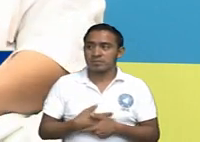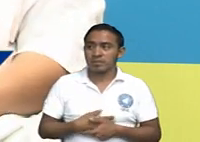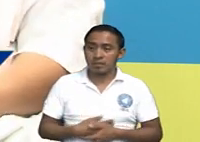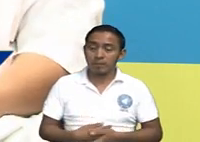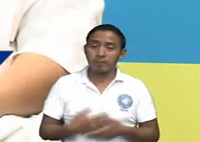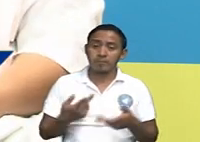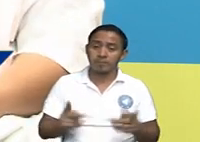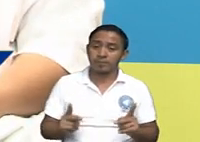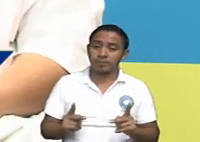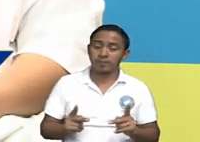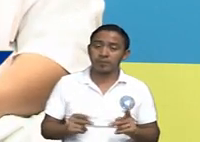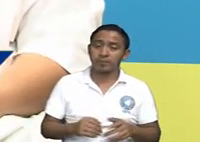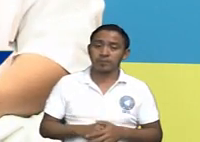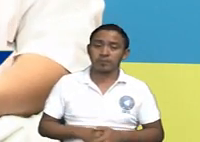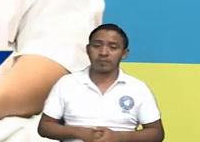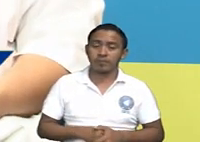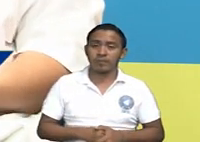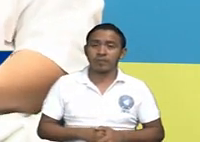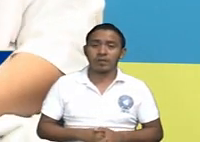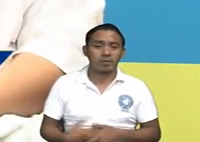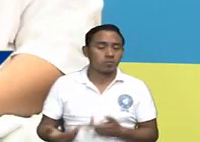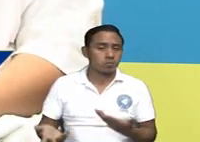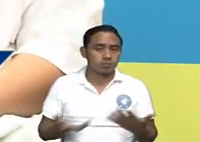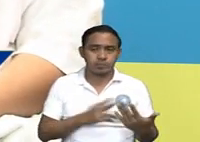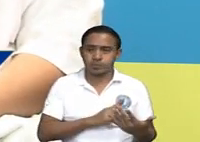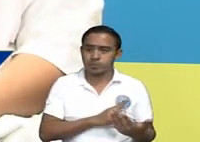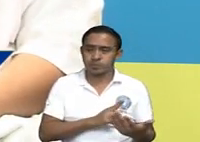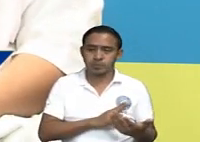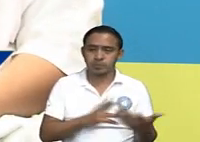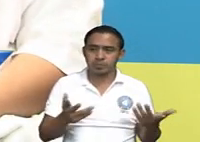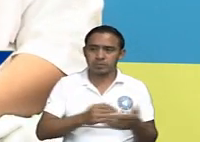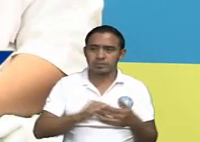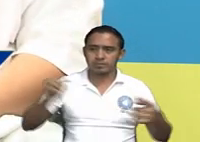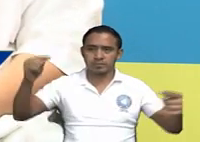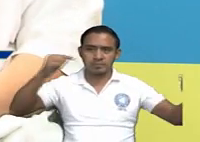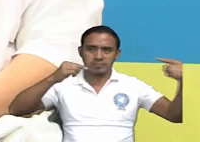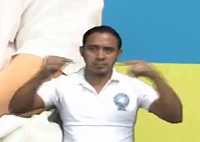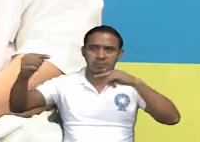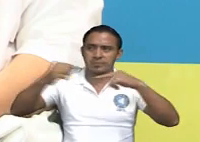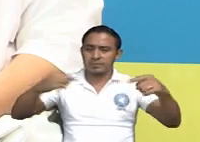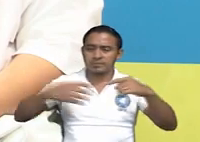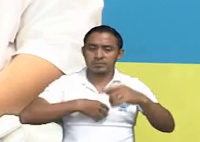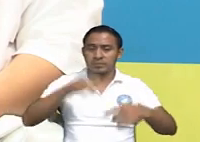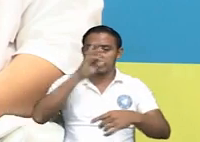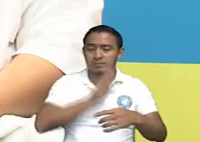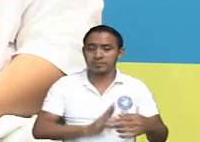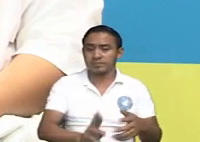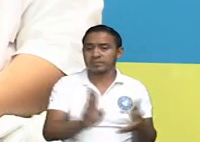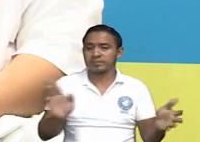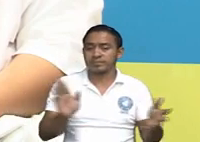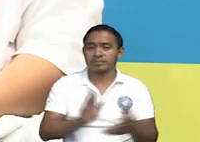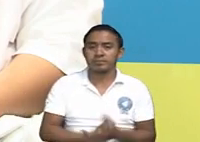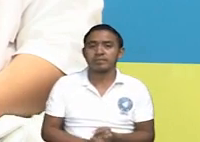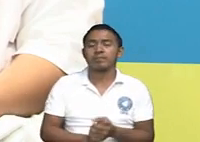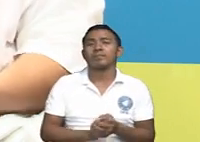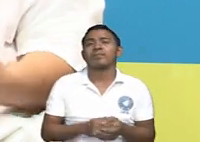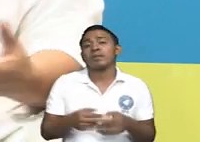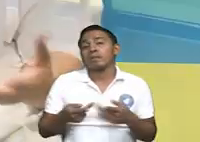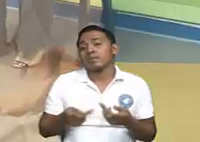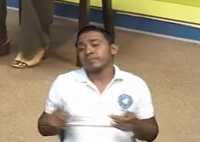pero cuando no tendríamos que pelearnos con nuestra religión, ¿verdad? Pero somos